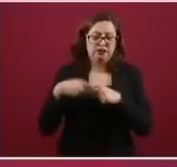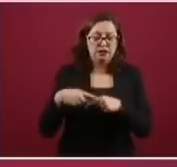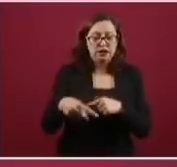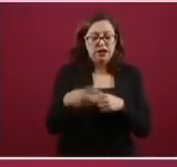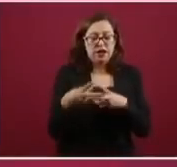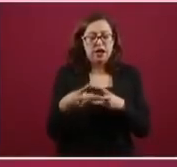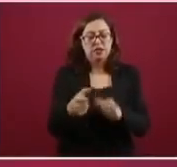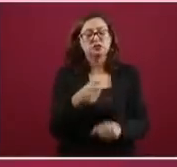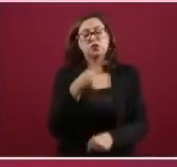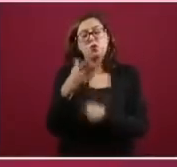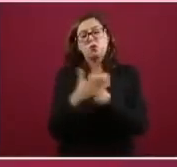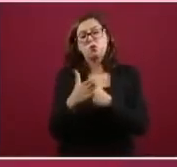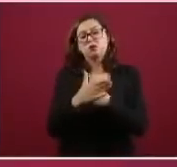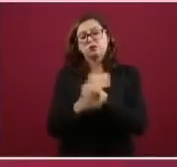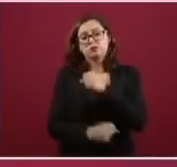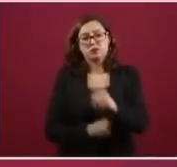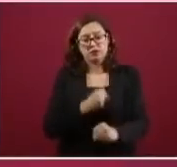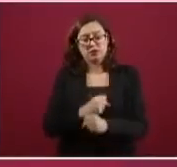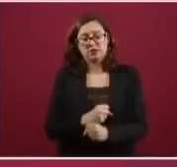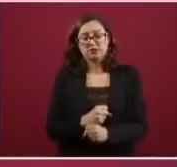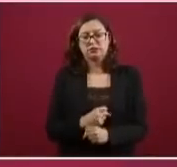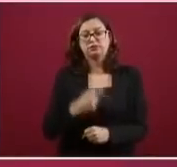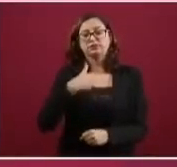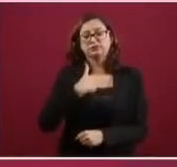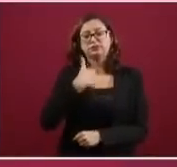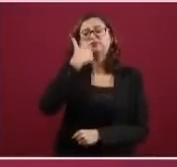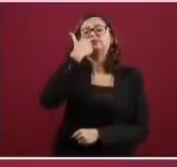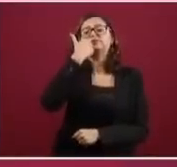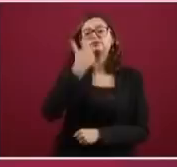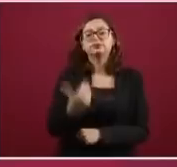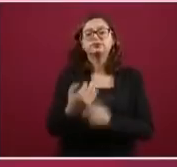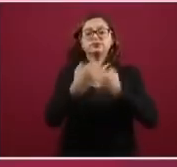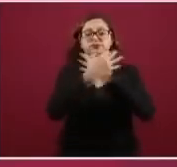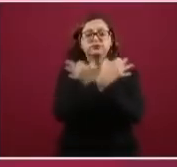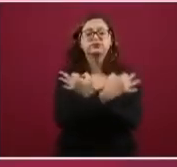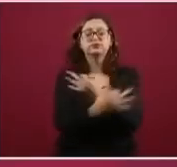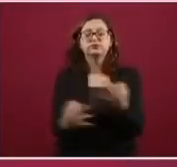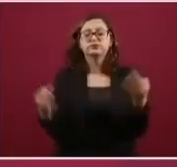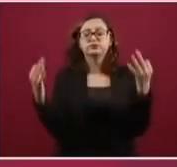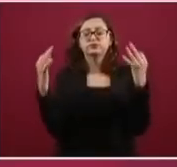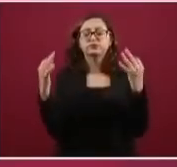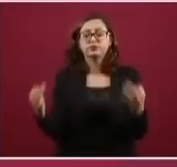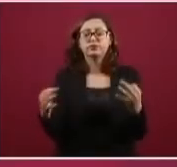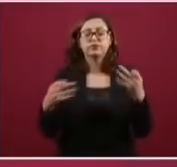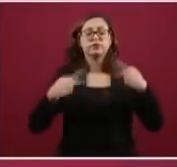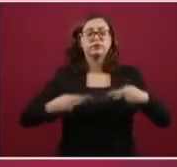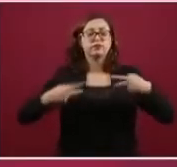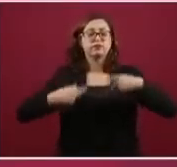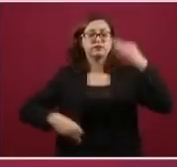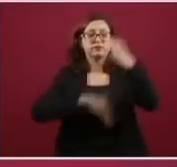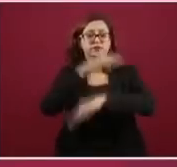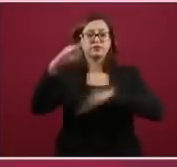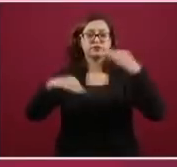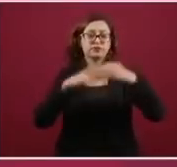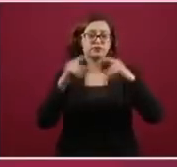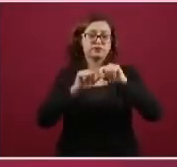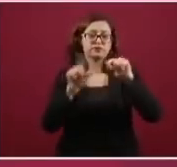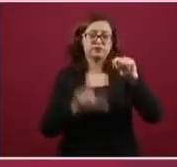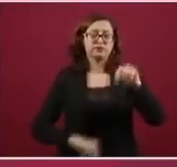próximo yo quiero transmitir un mensaje a todos los mexicanos